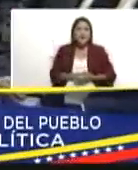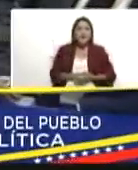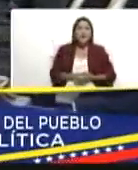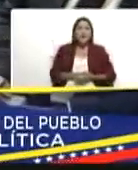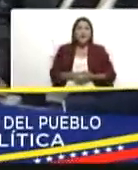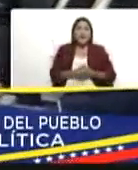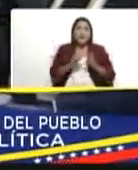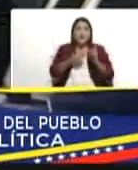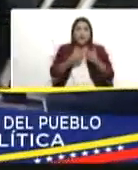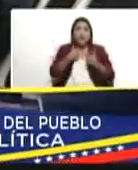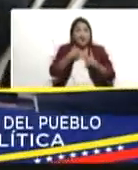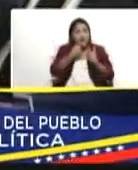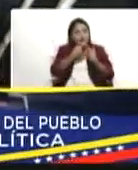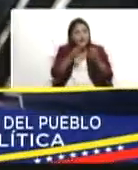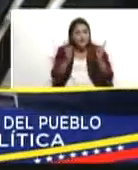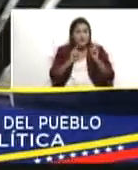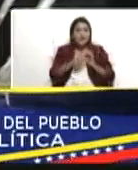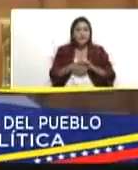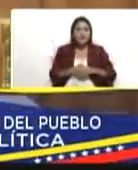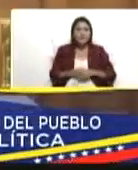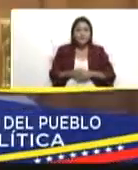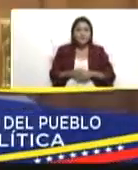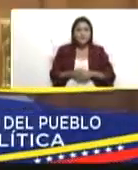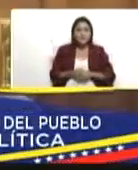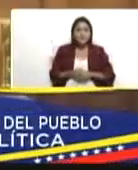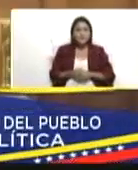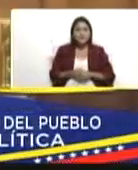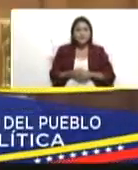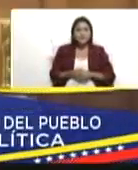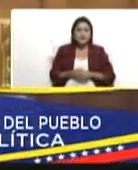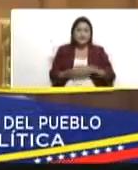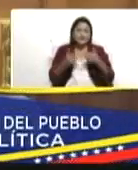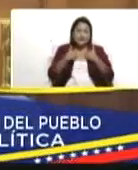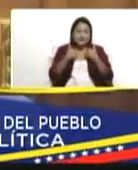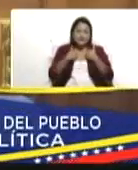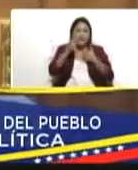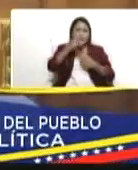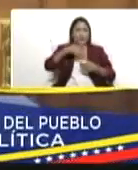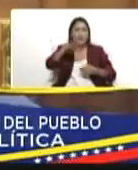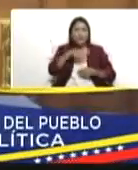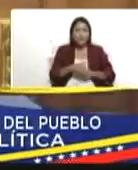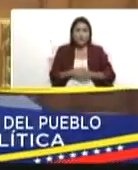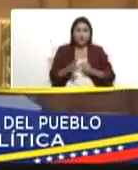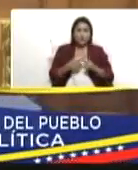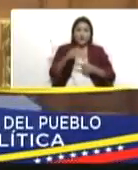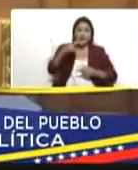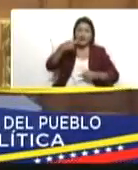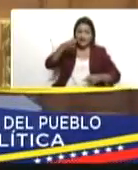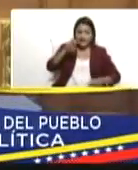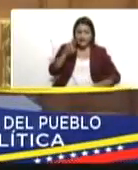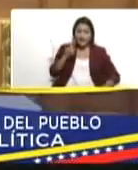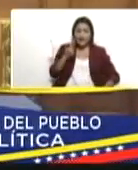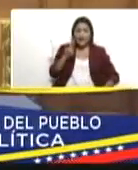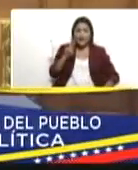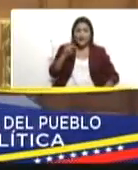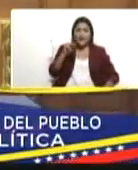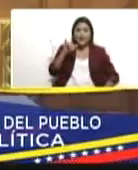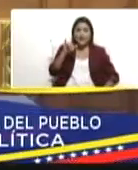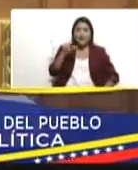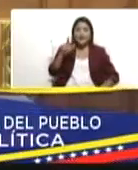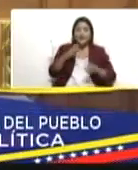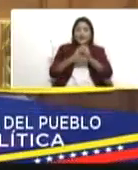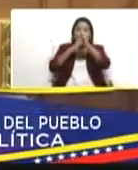decía que las heridas sociales Henry Parra líder